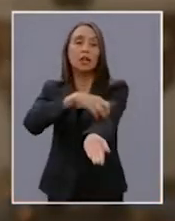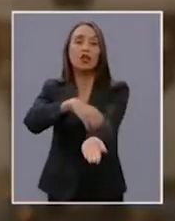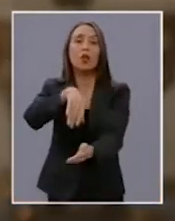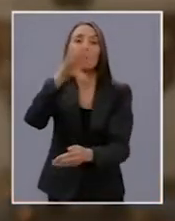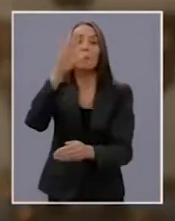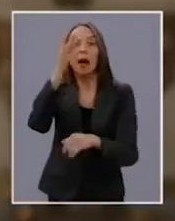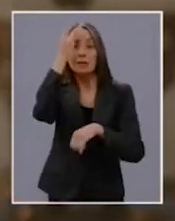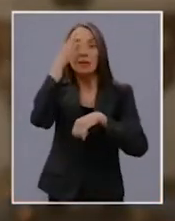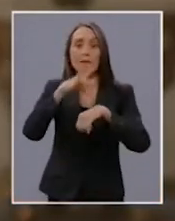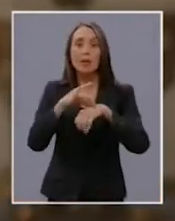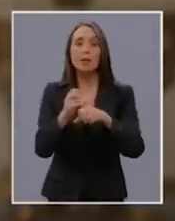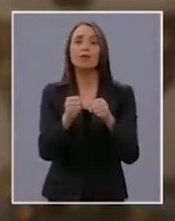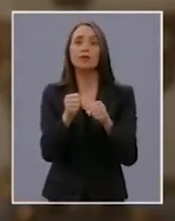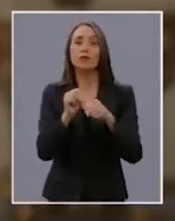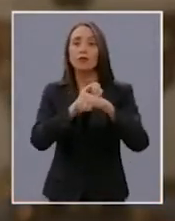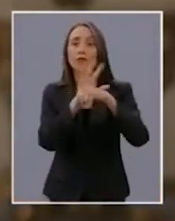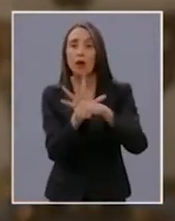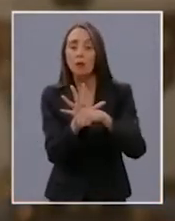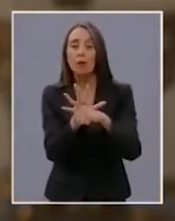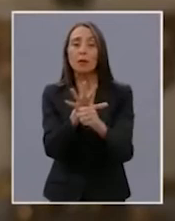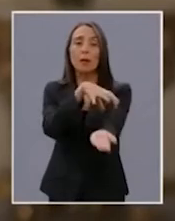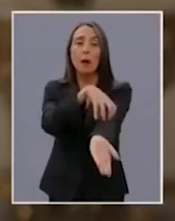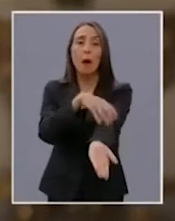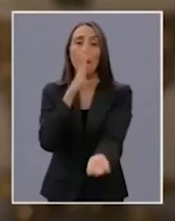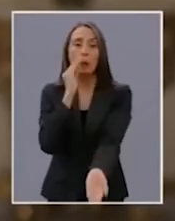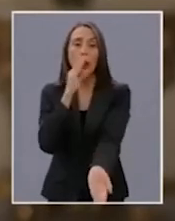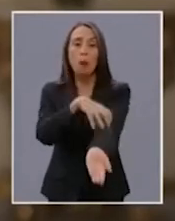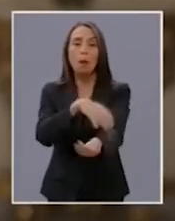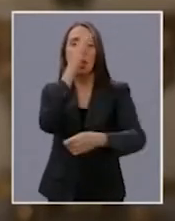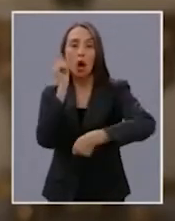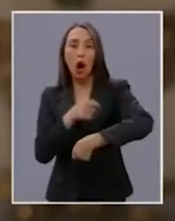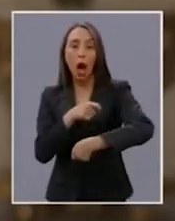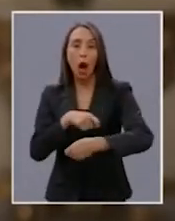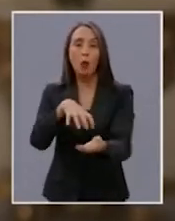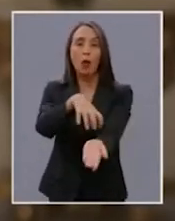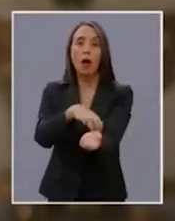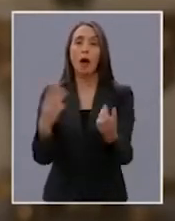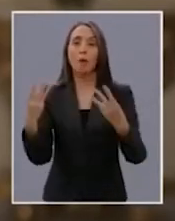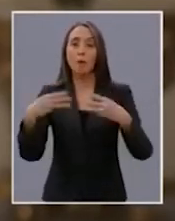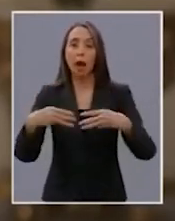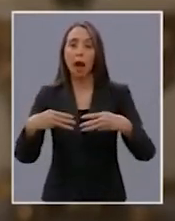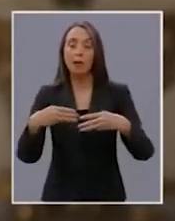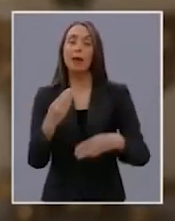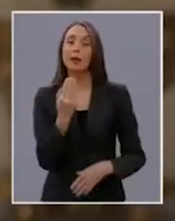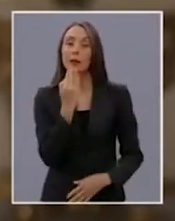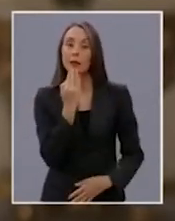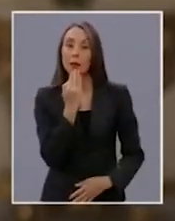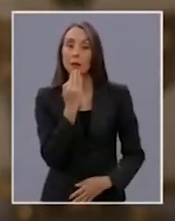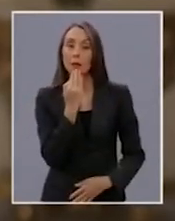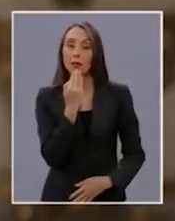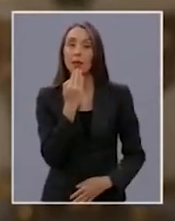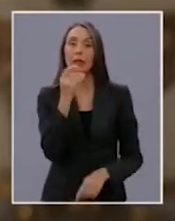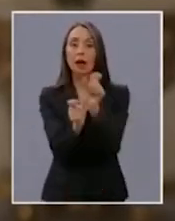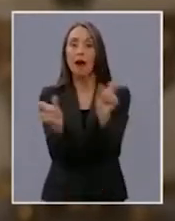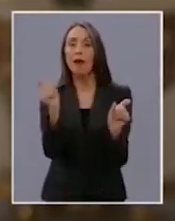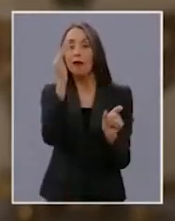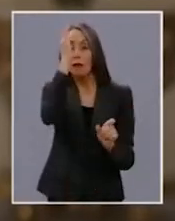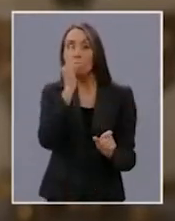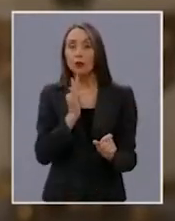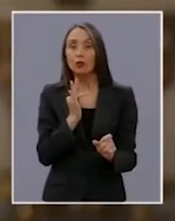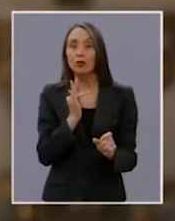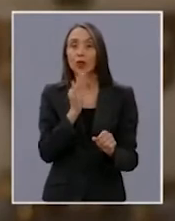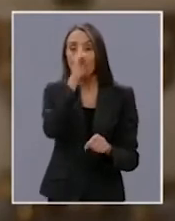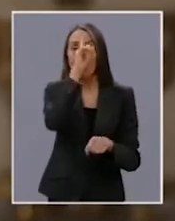incidencia del coronavirus, como la región del Biobío, Araucanía, Magallanes, y también a parte del personal de la